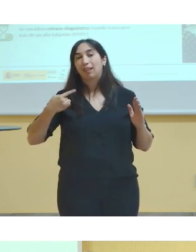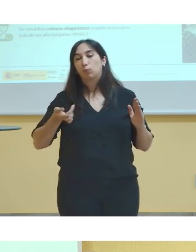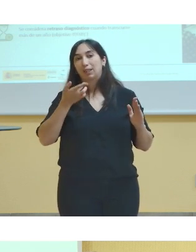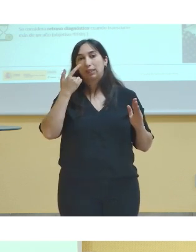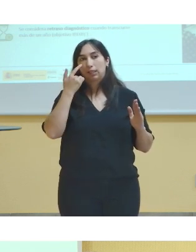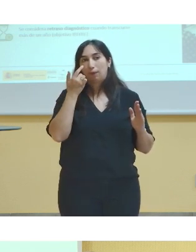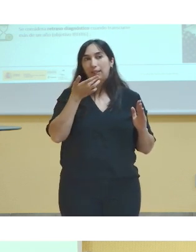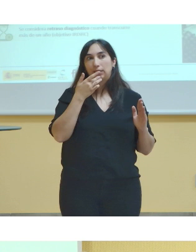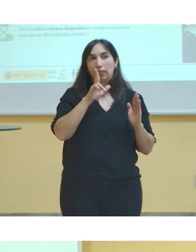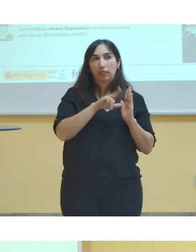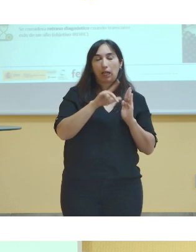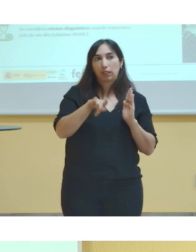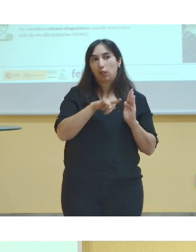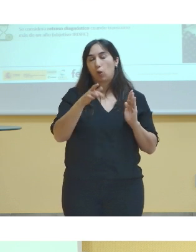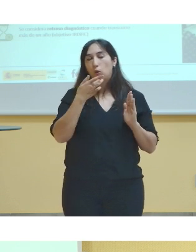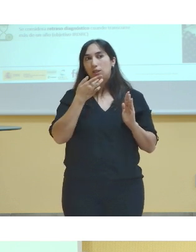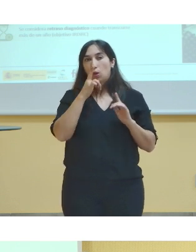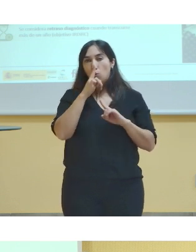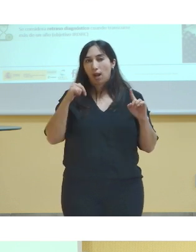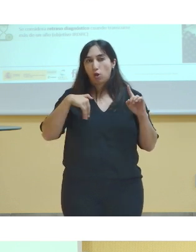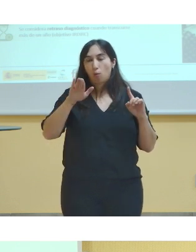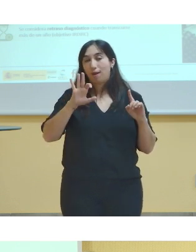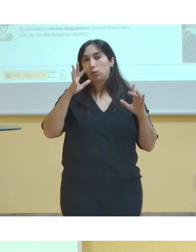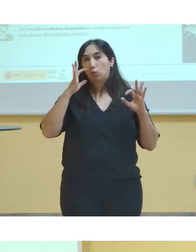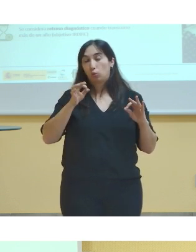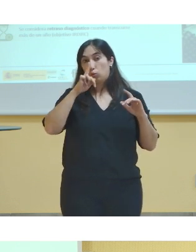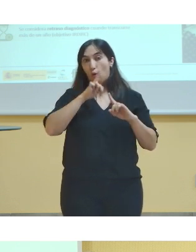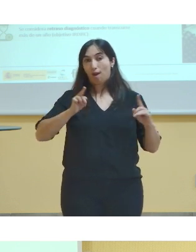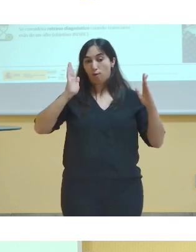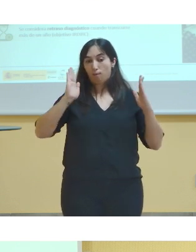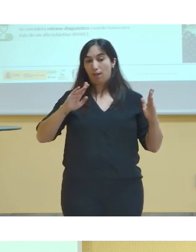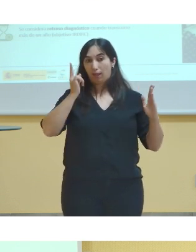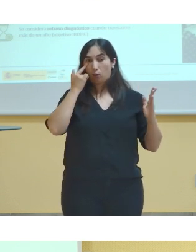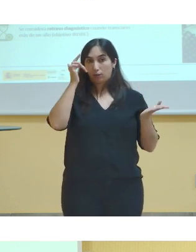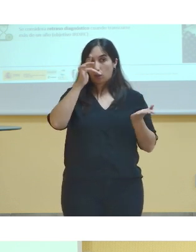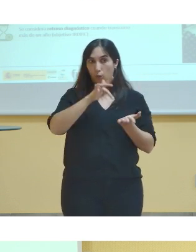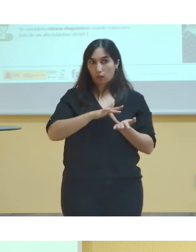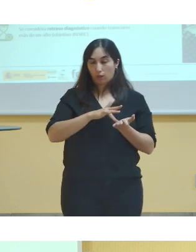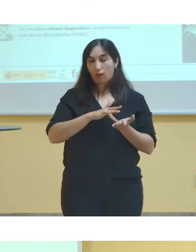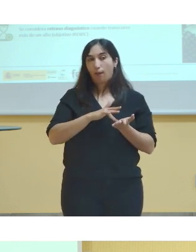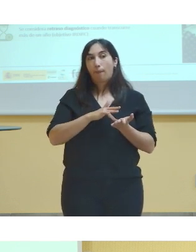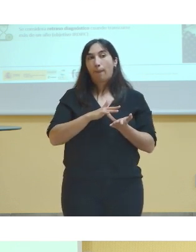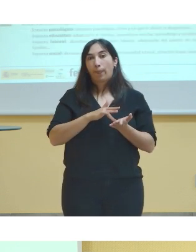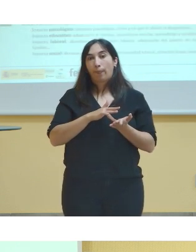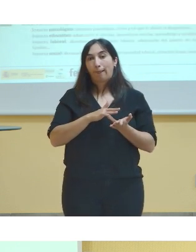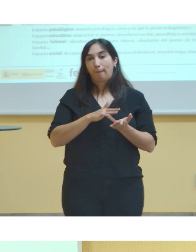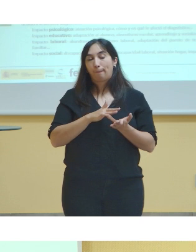o no, si ha tardado más de un año o ha sido diagnosticado en el primer año desde que debutó la enfermedad,